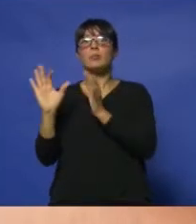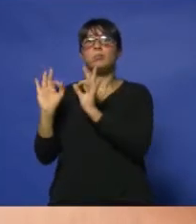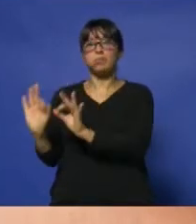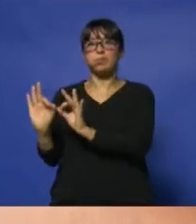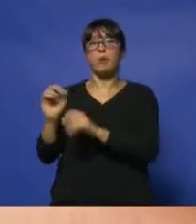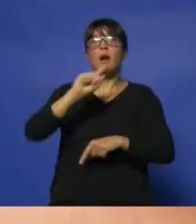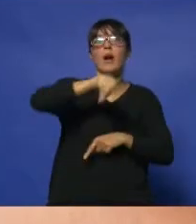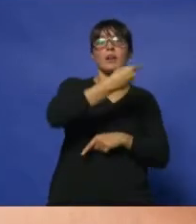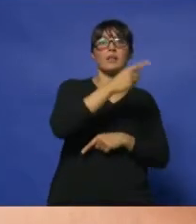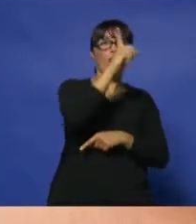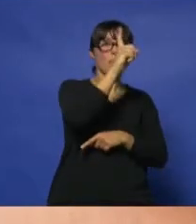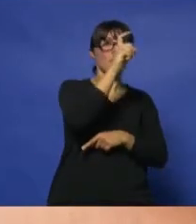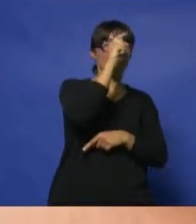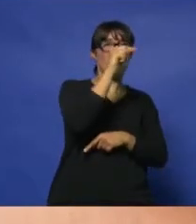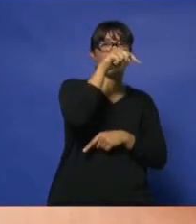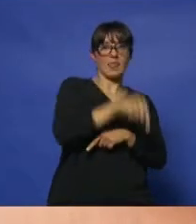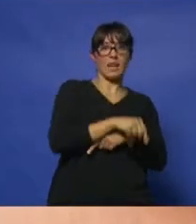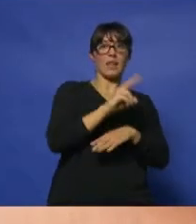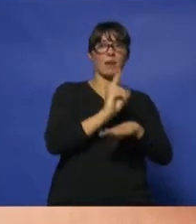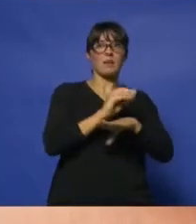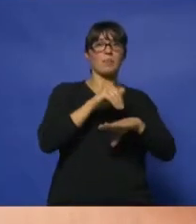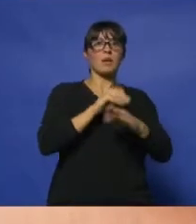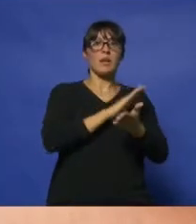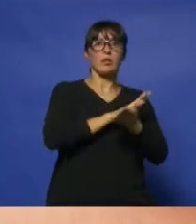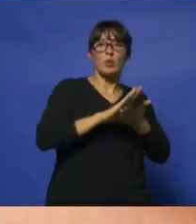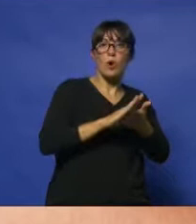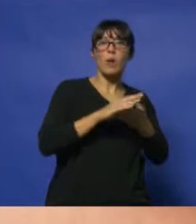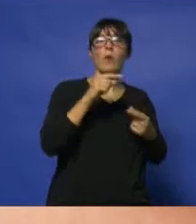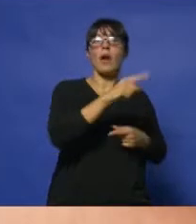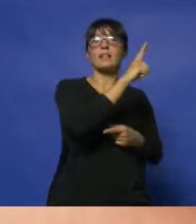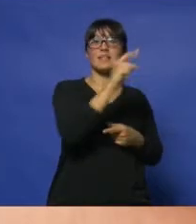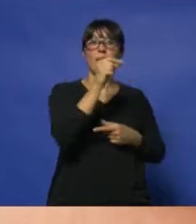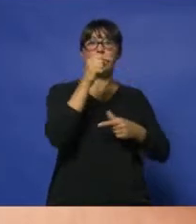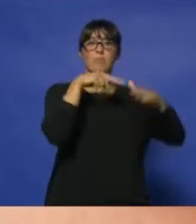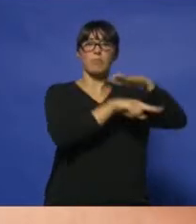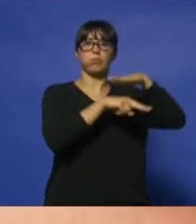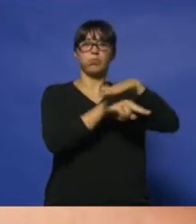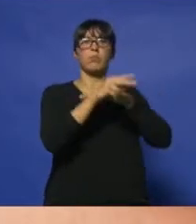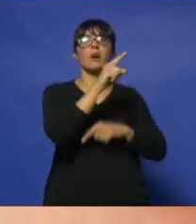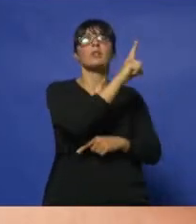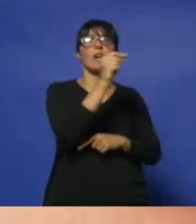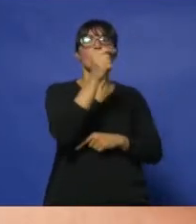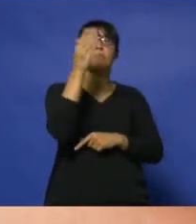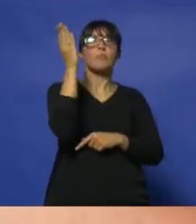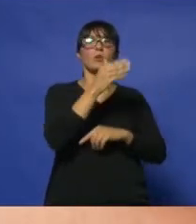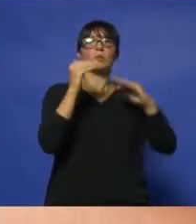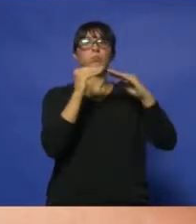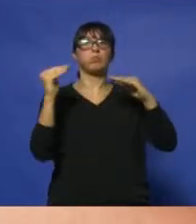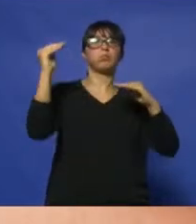el Hospital Pasteur marca que en internación adultos están al 100%, tienen que esperar, obviamente, a ver, si alguien